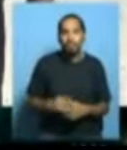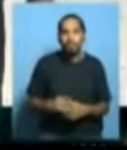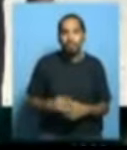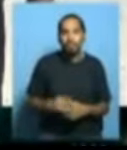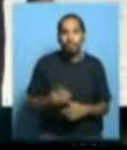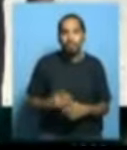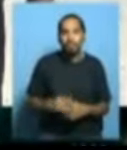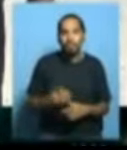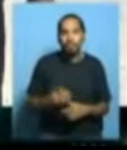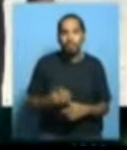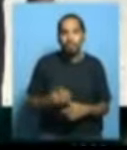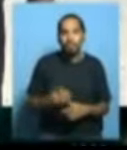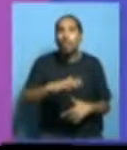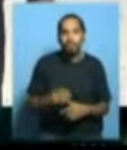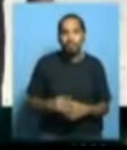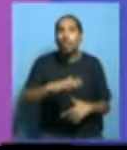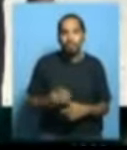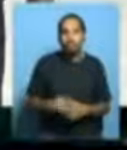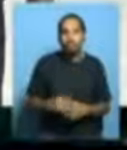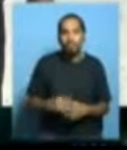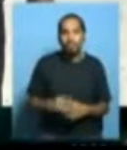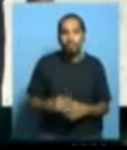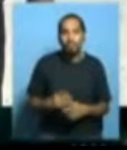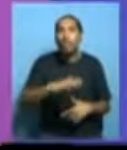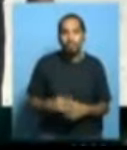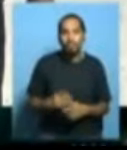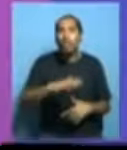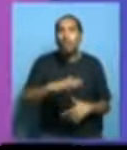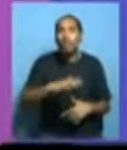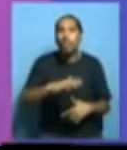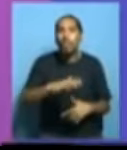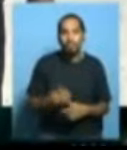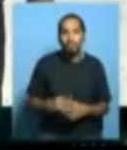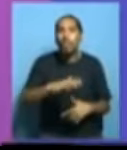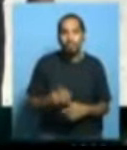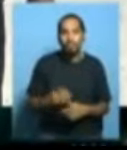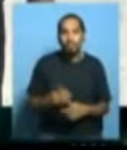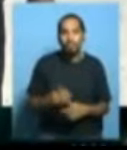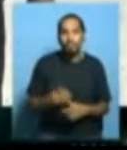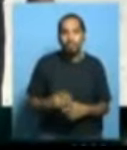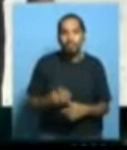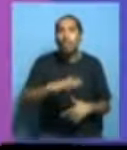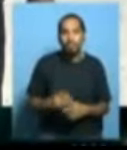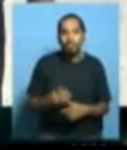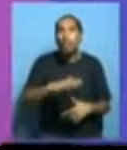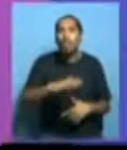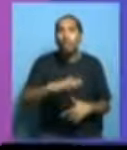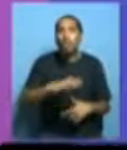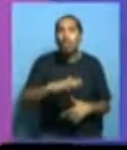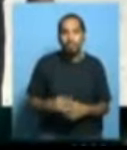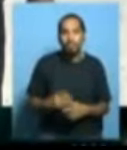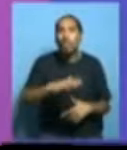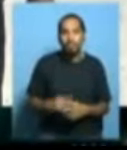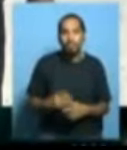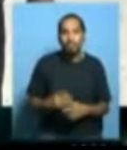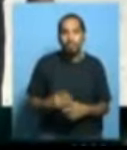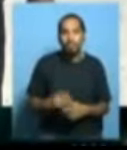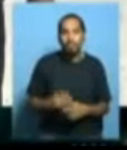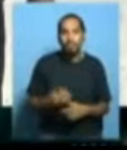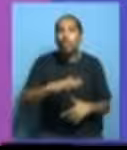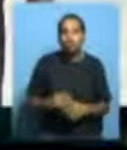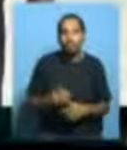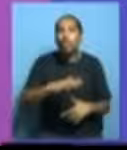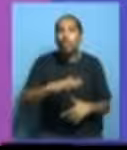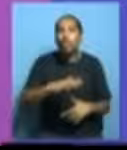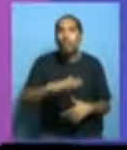porque bajaban alcoholizados. Esto es la parte más alta que tiene la Valdivia. Es un pasaje. ¿El vehículo